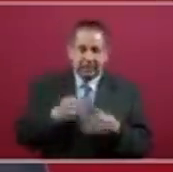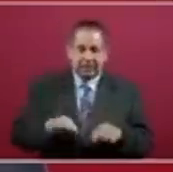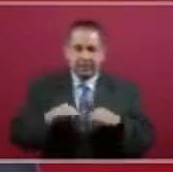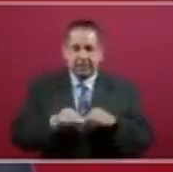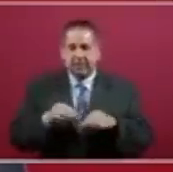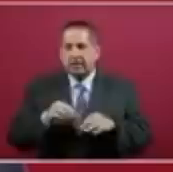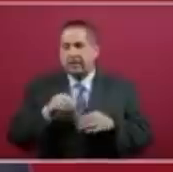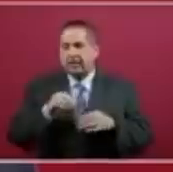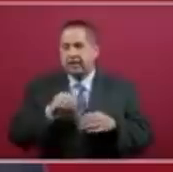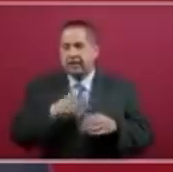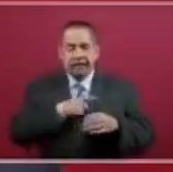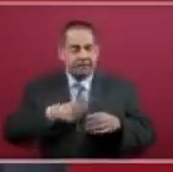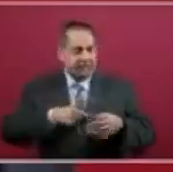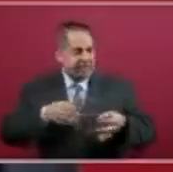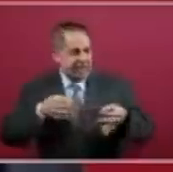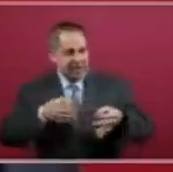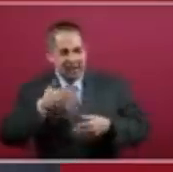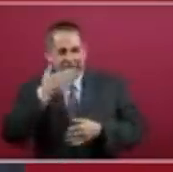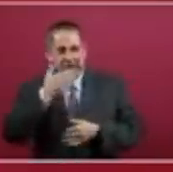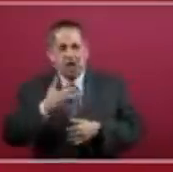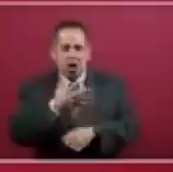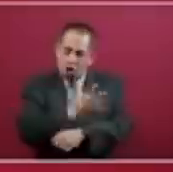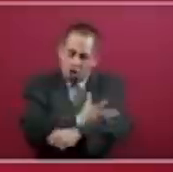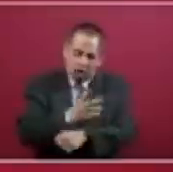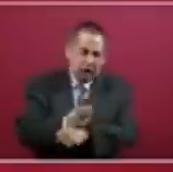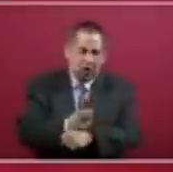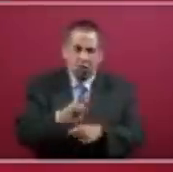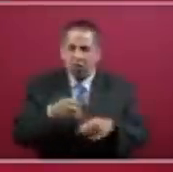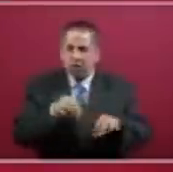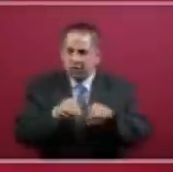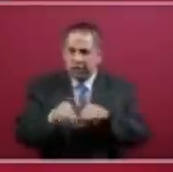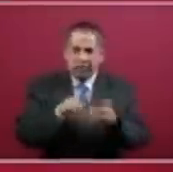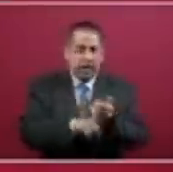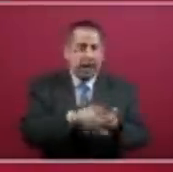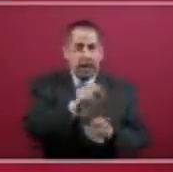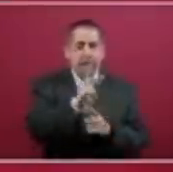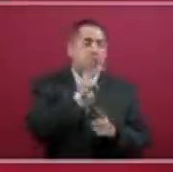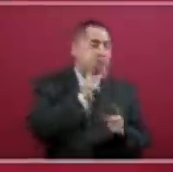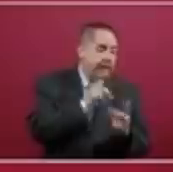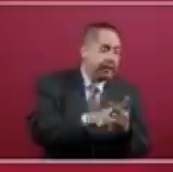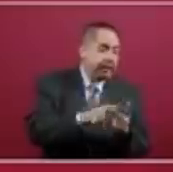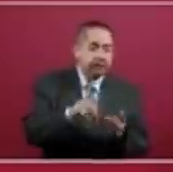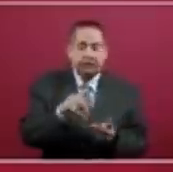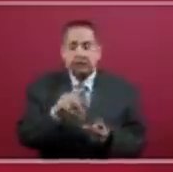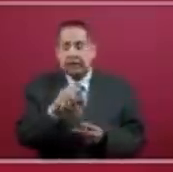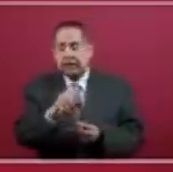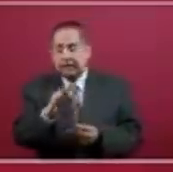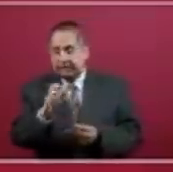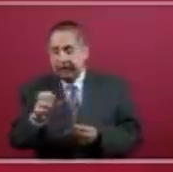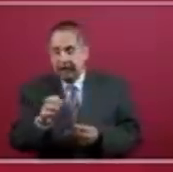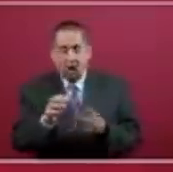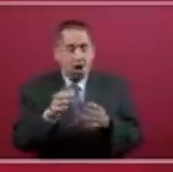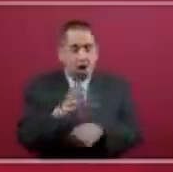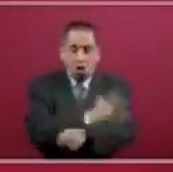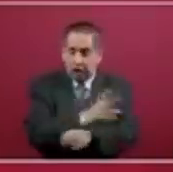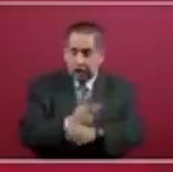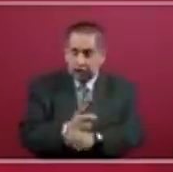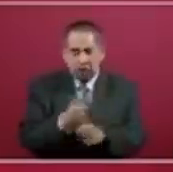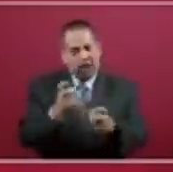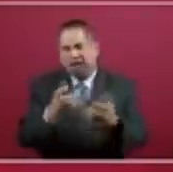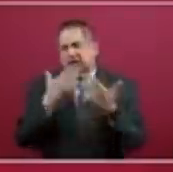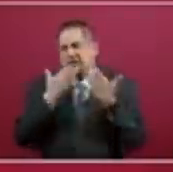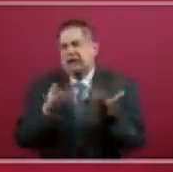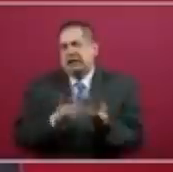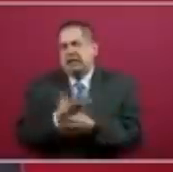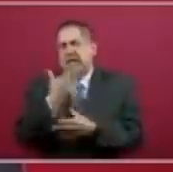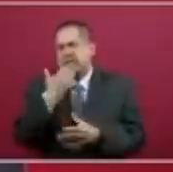manejo eficiente y honesto en Pemex y en la Comisión Federal de Electricidad, y ya está